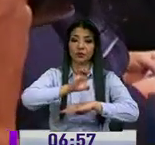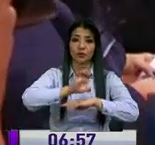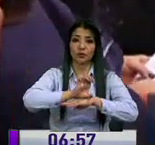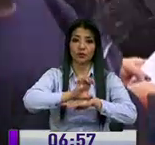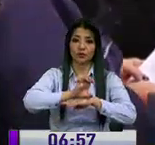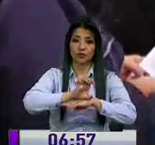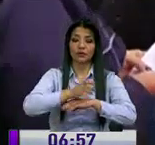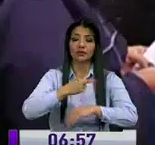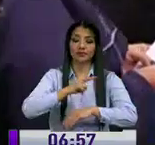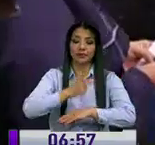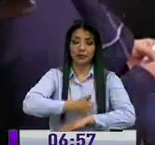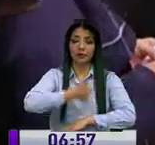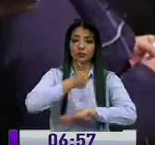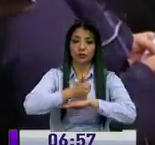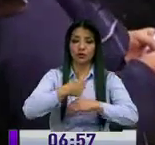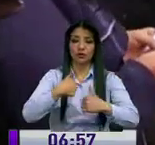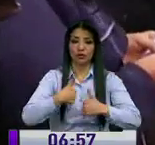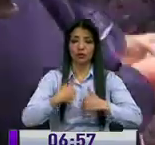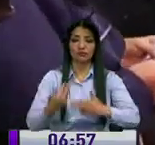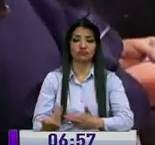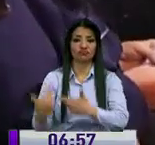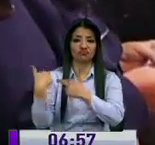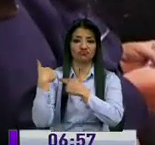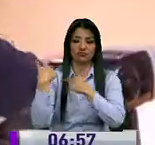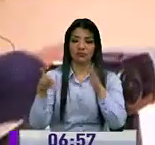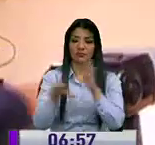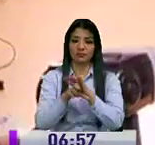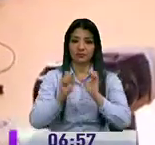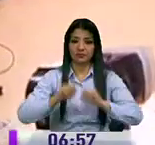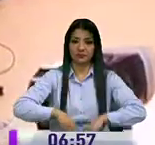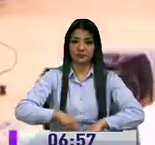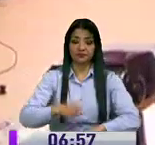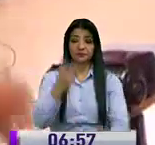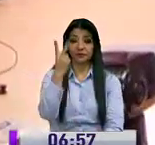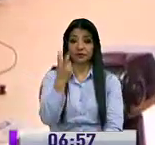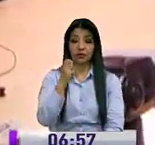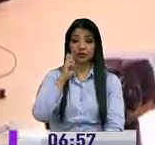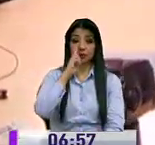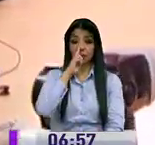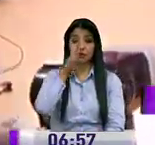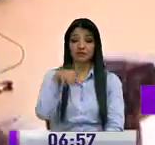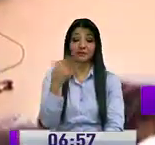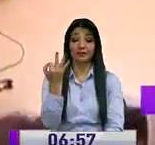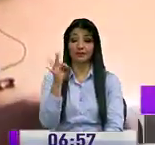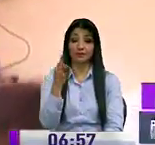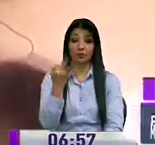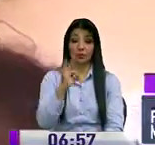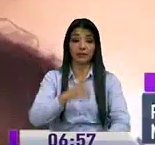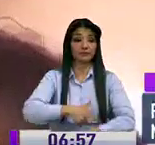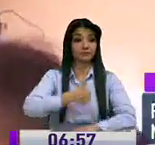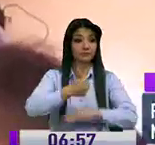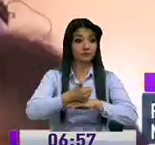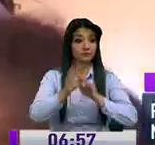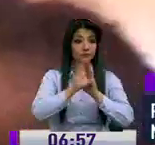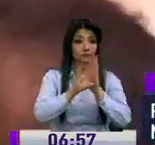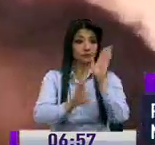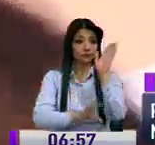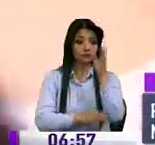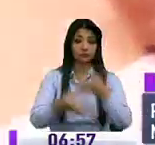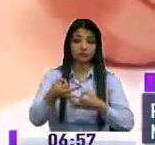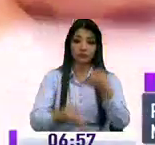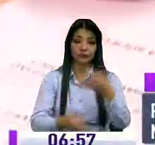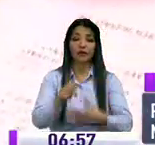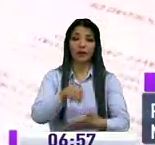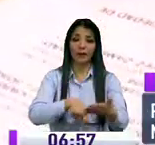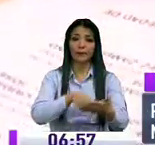por autoridad que así me confiere la ley. El 12 de junio de este 2019, la Corte Constitucional aprobó el